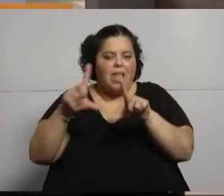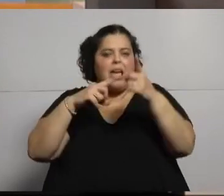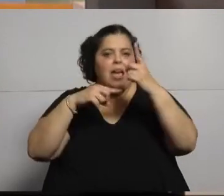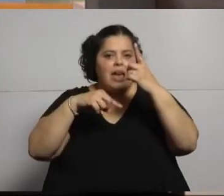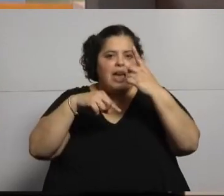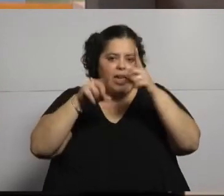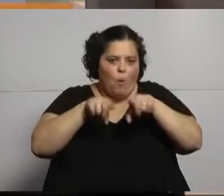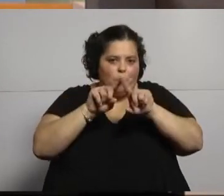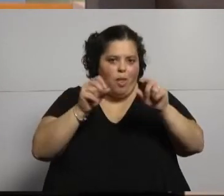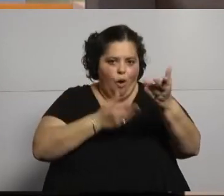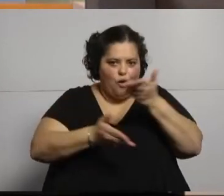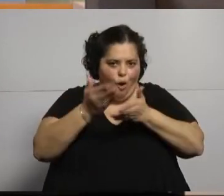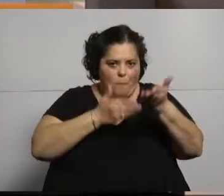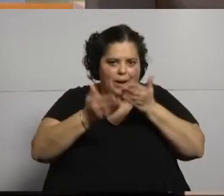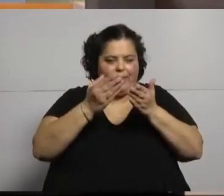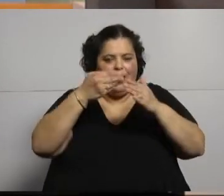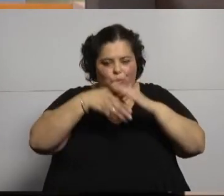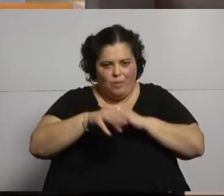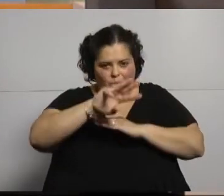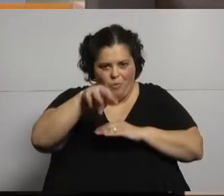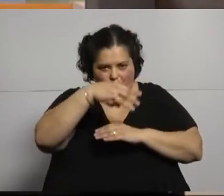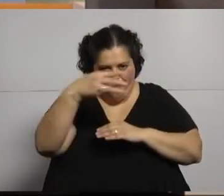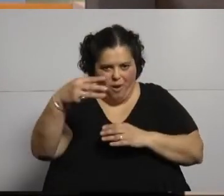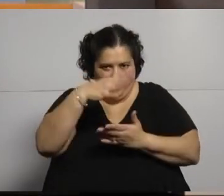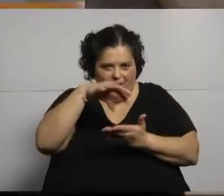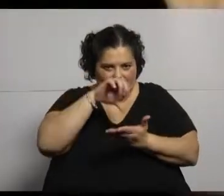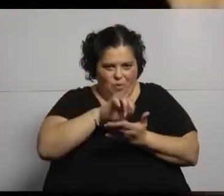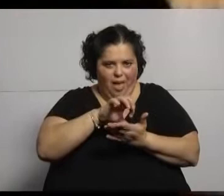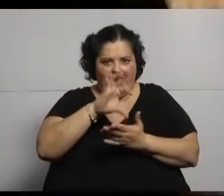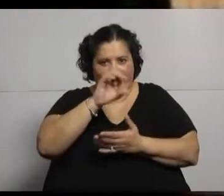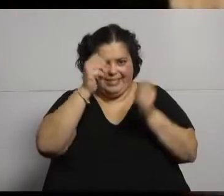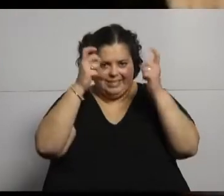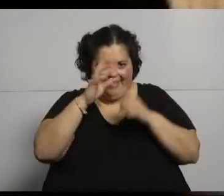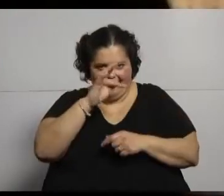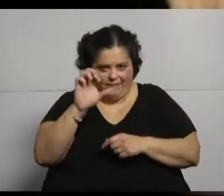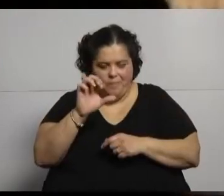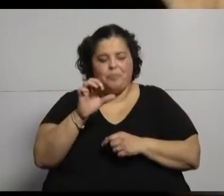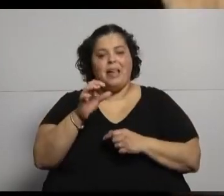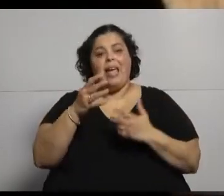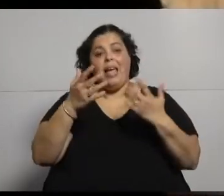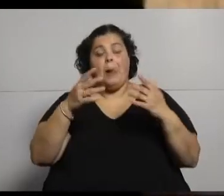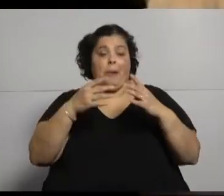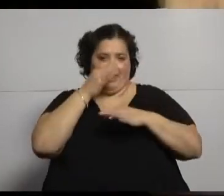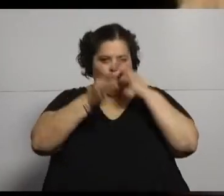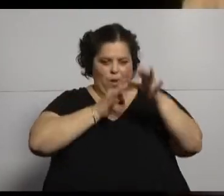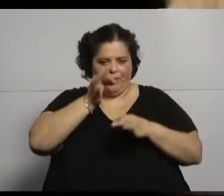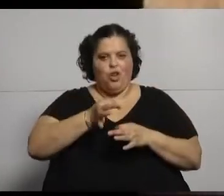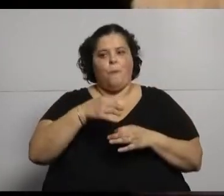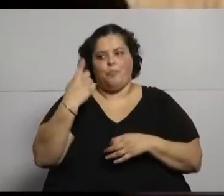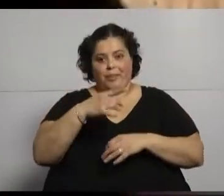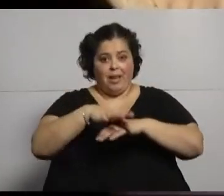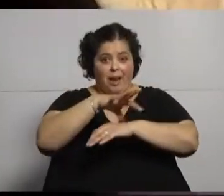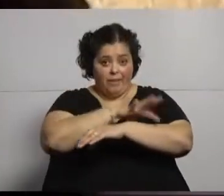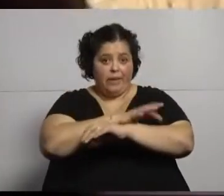y también ustedes pueden ingresar a nuestras páginas de la ciudad de Santa Fe. En los jardines pudimos, como les decía,